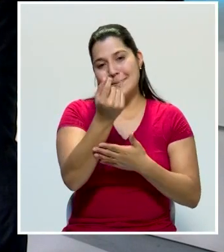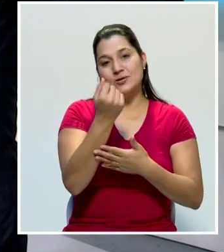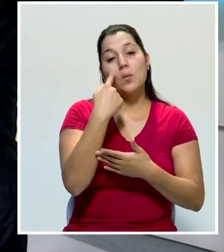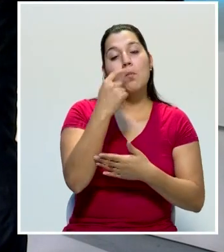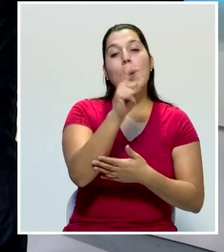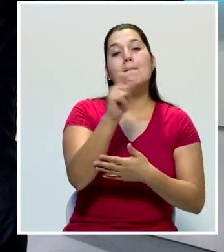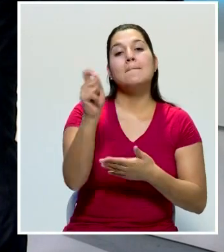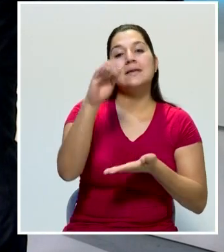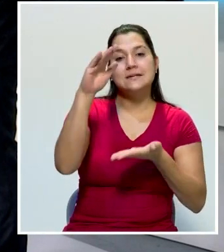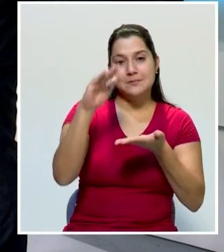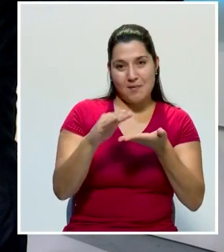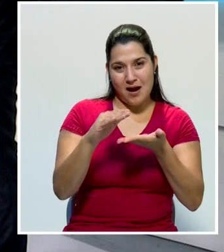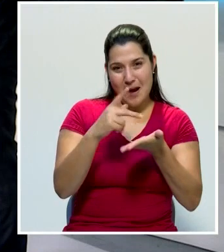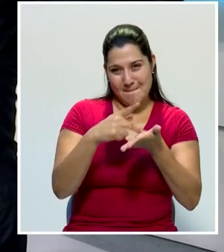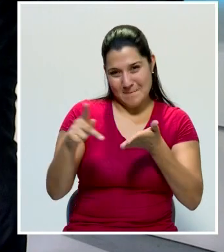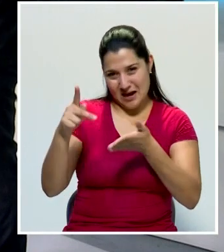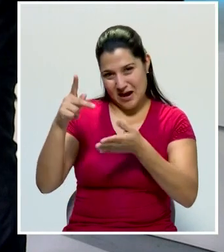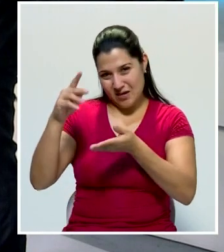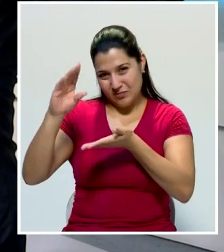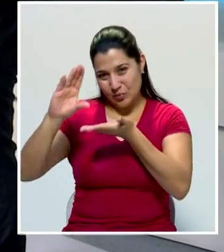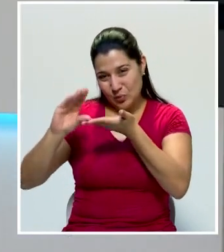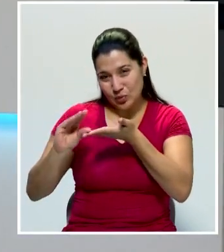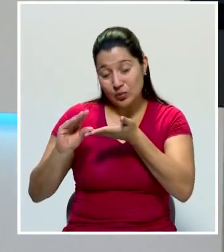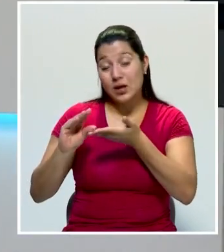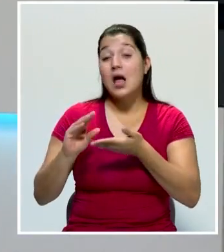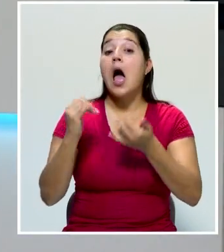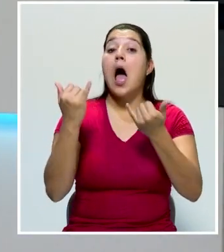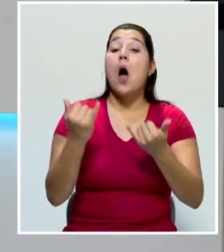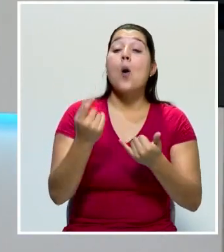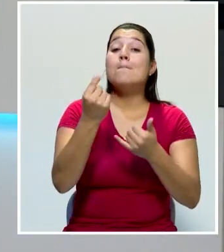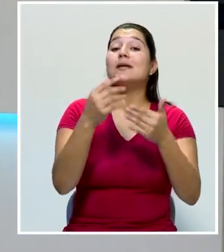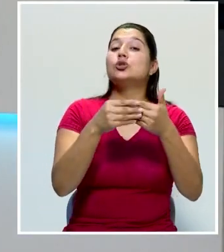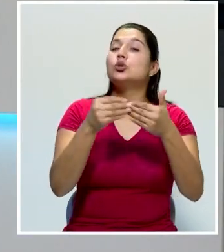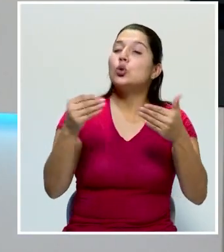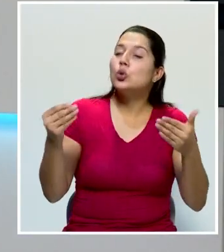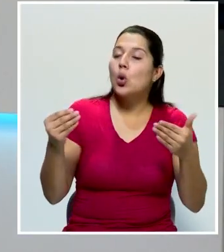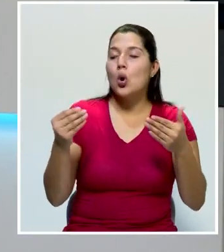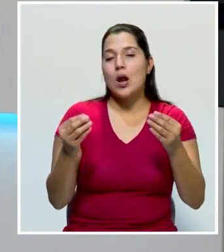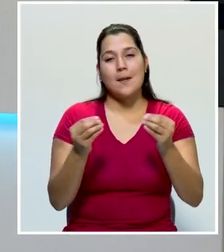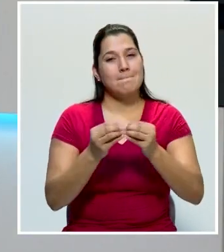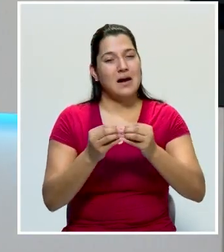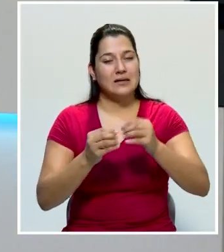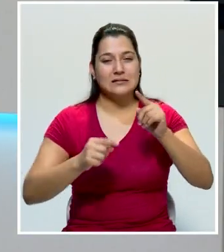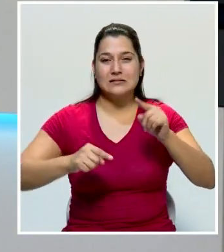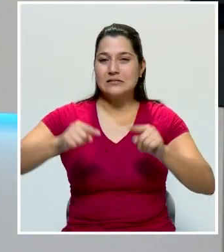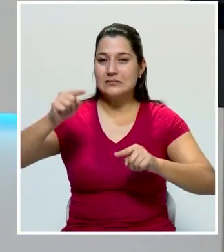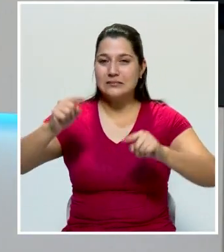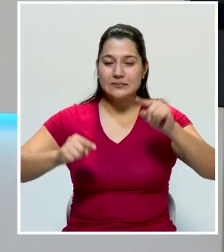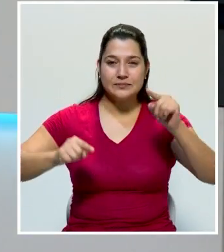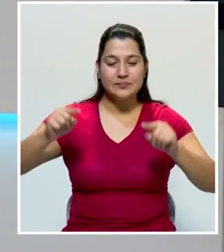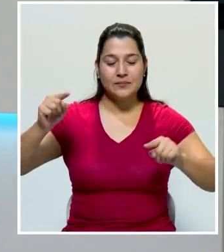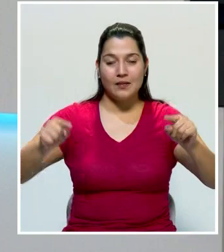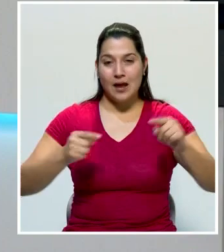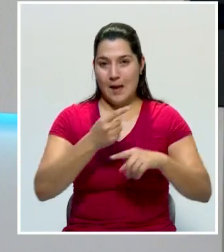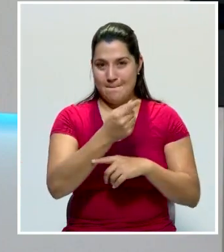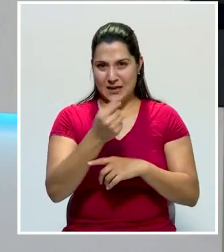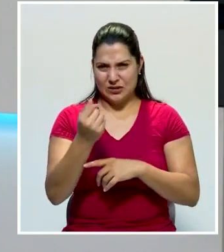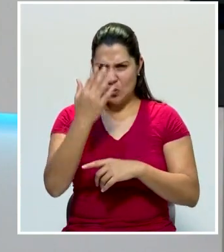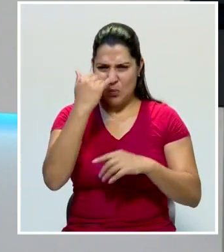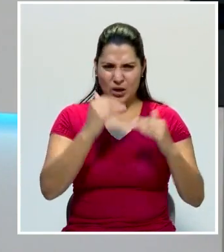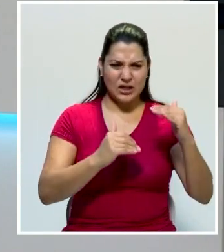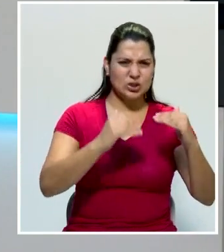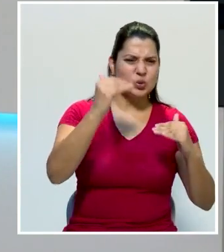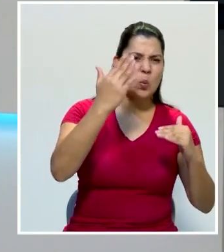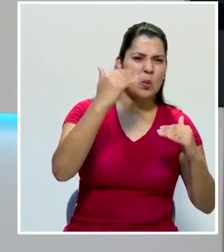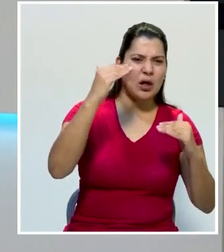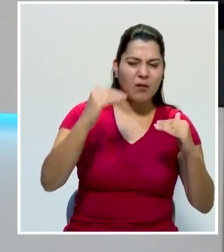disparen. En el caso del dólar es un poco más misterioso el comportamiento de por qué sube y por